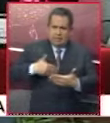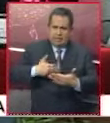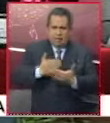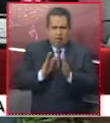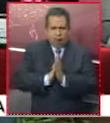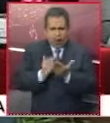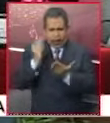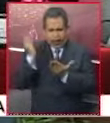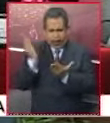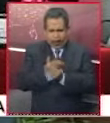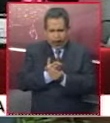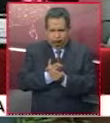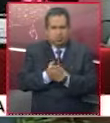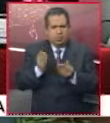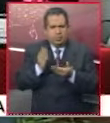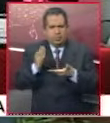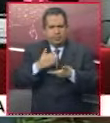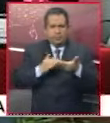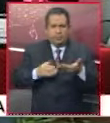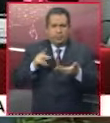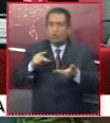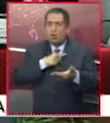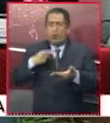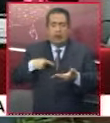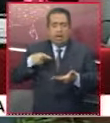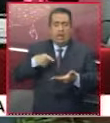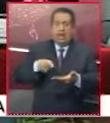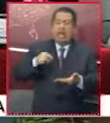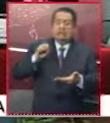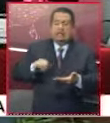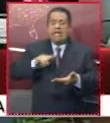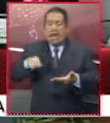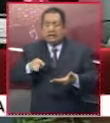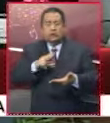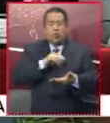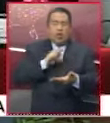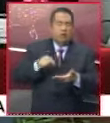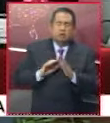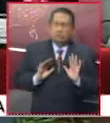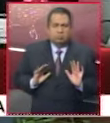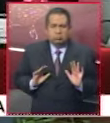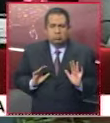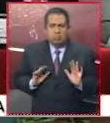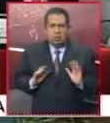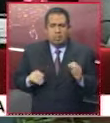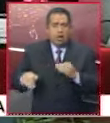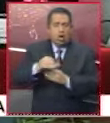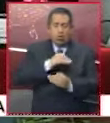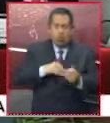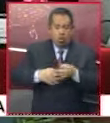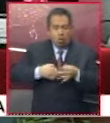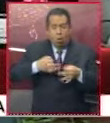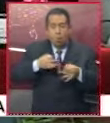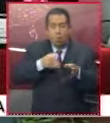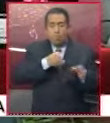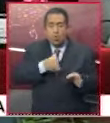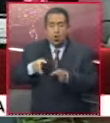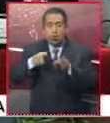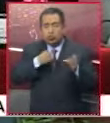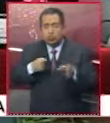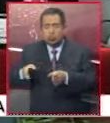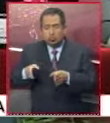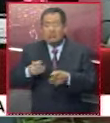sea enviado sin calificar los hechos a efecto de que todo el procedimiento,